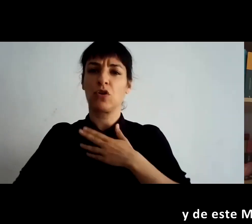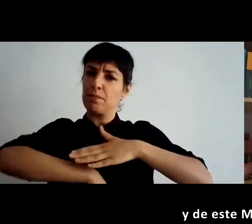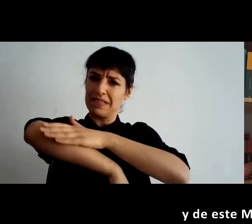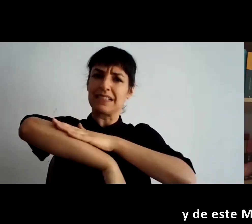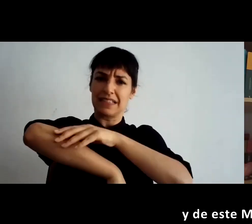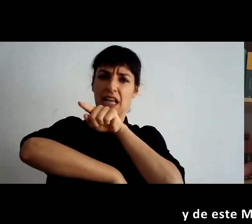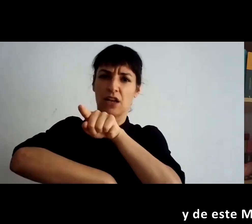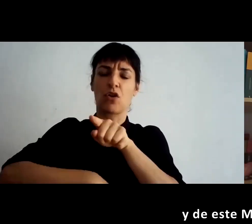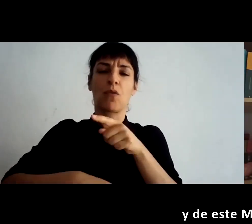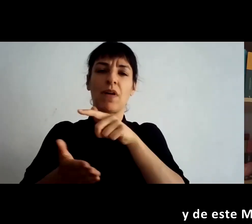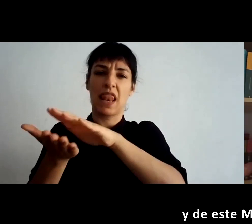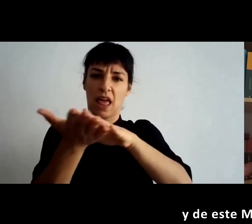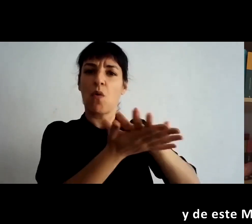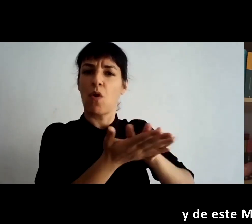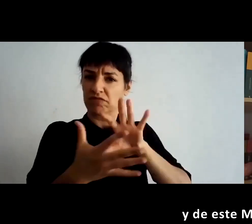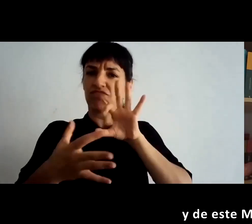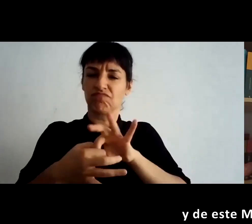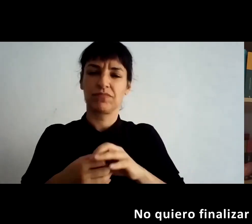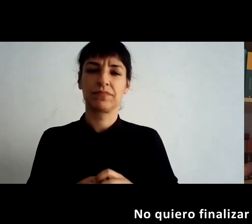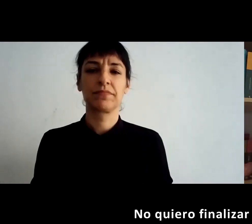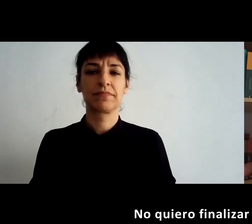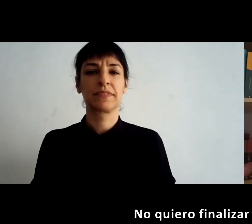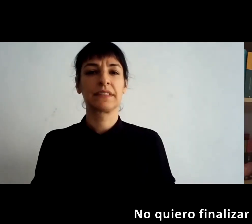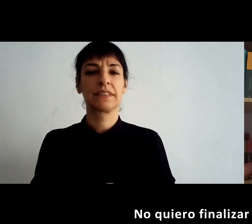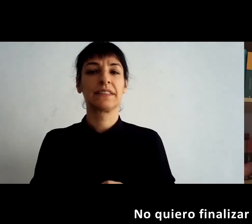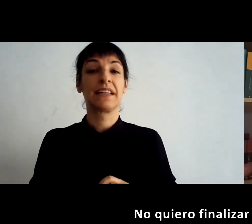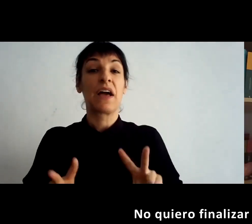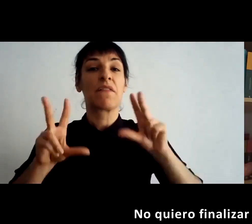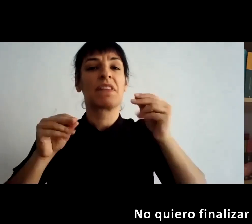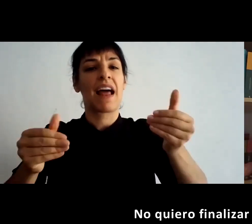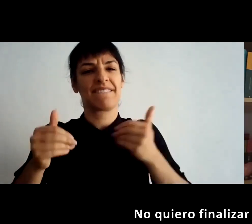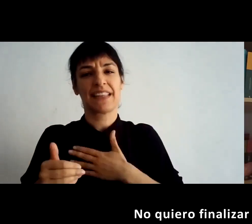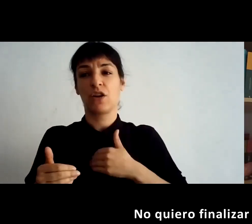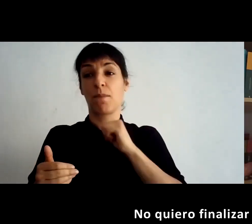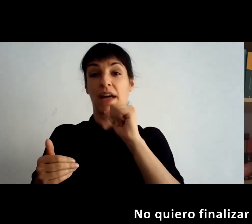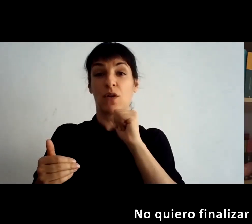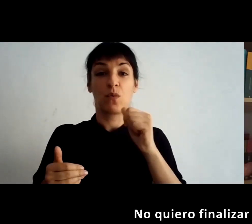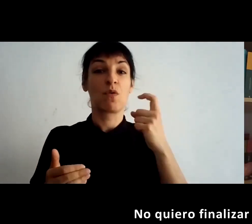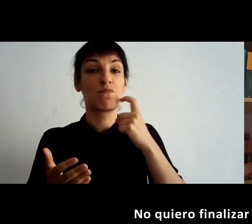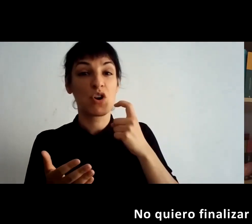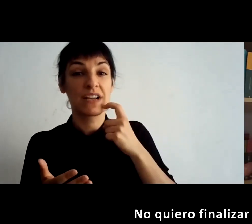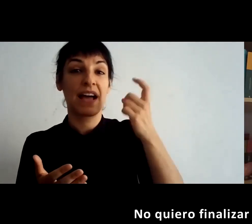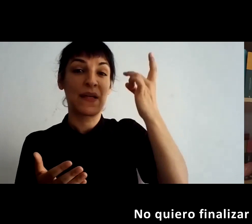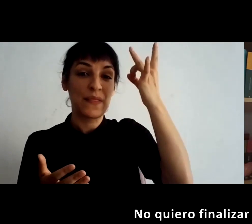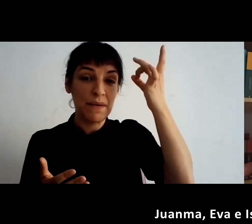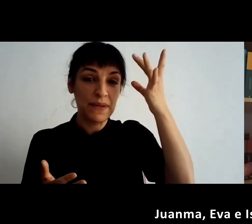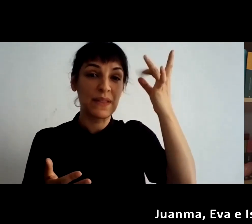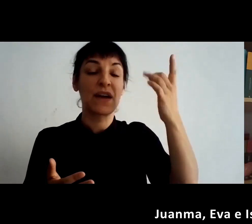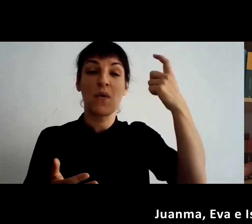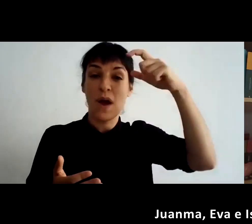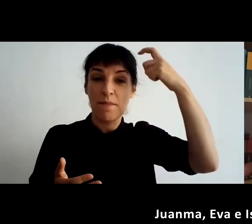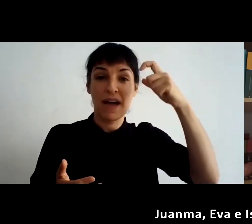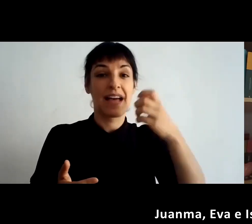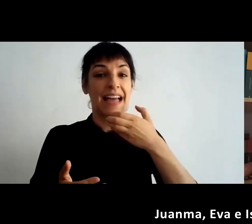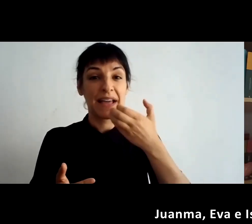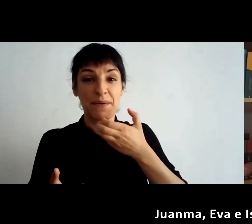ministerio con estas lenguas. No quiero finalizar sin agradeceros, Mariluz, Mónica, David, Juanma,